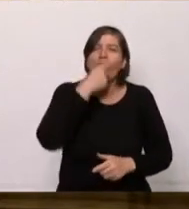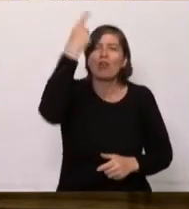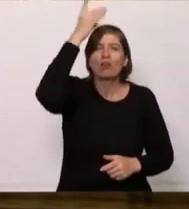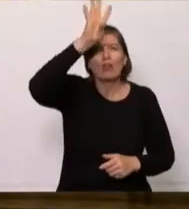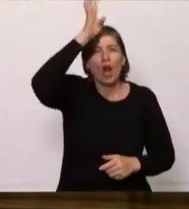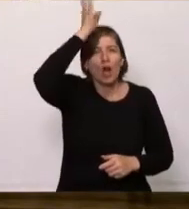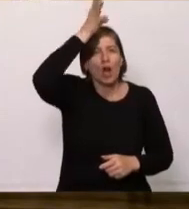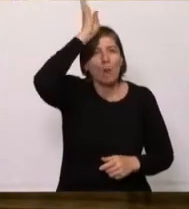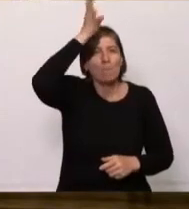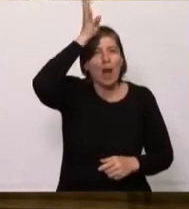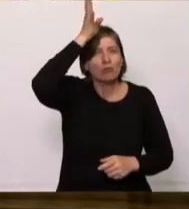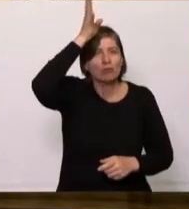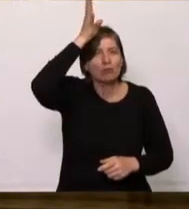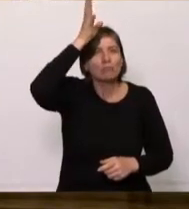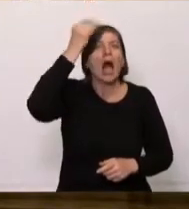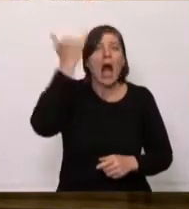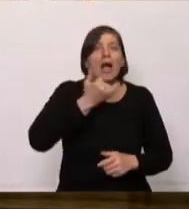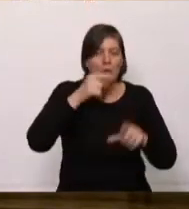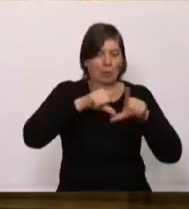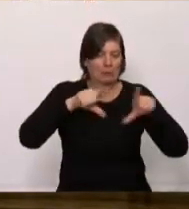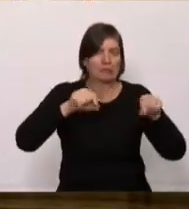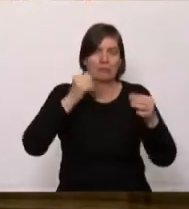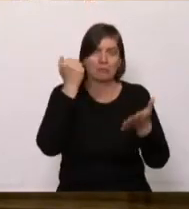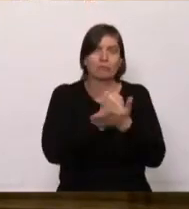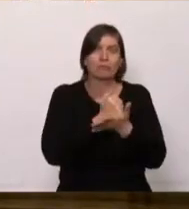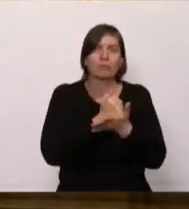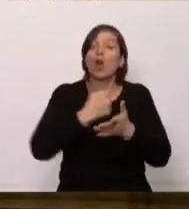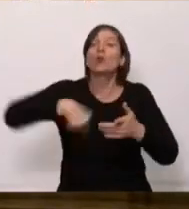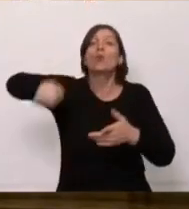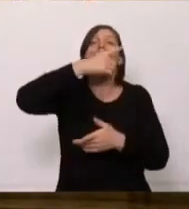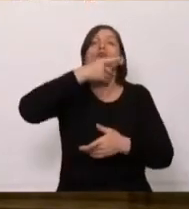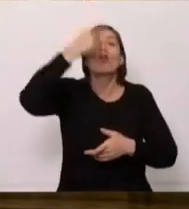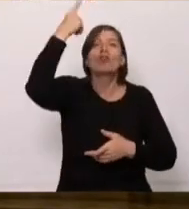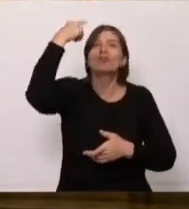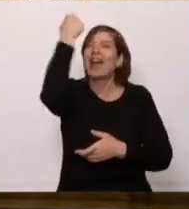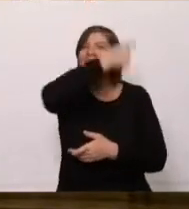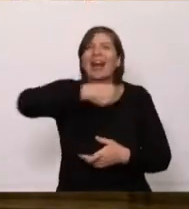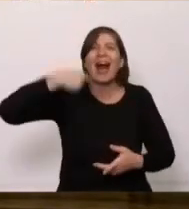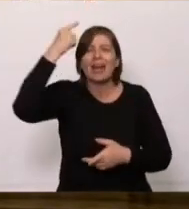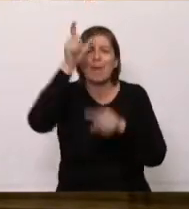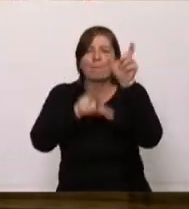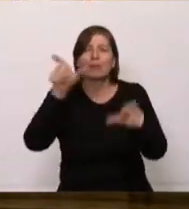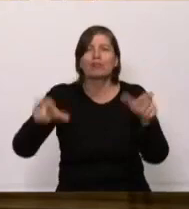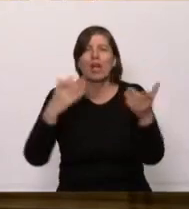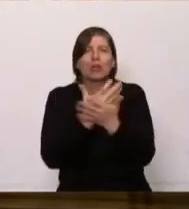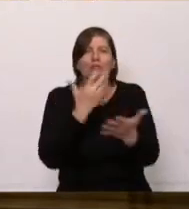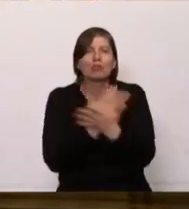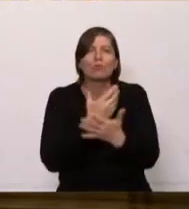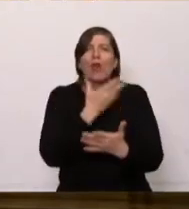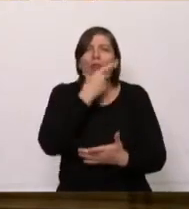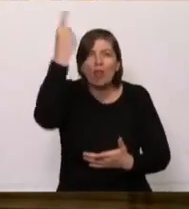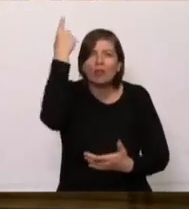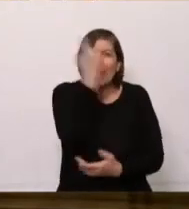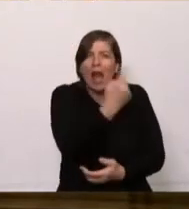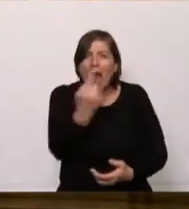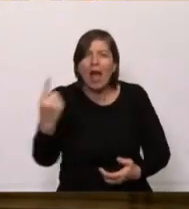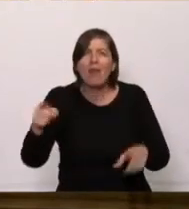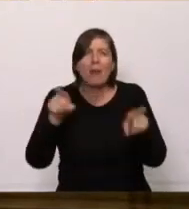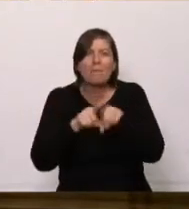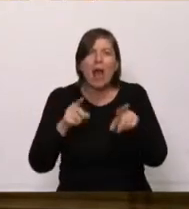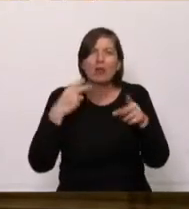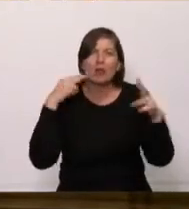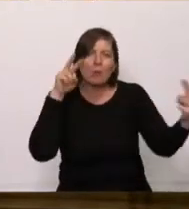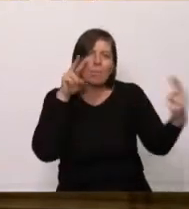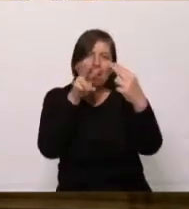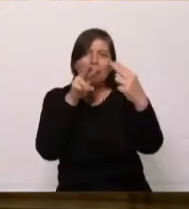El Dios de los romanos está en un billete. Nuestro Dios está en el rostro de los que sufren. Nuestro Dios está en cada hermano con el que